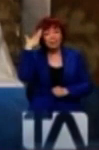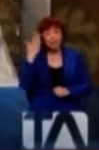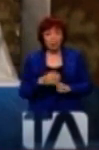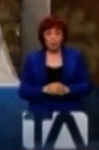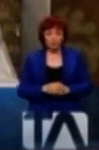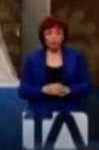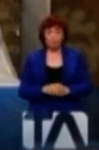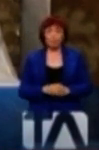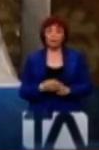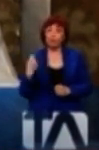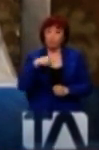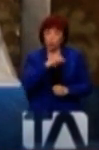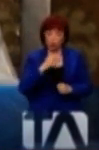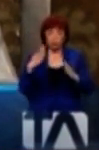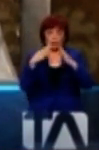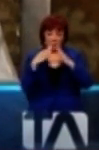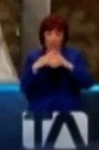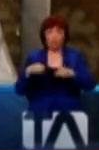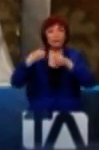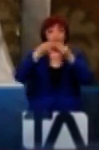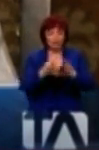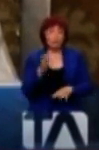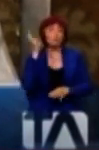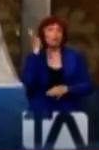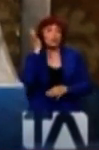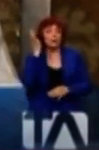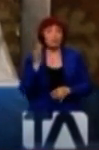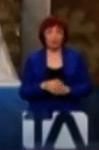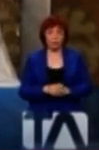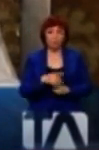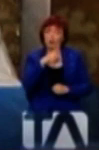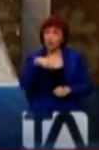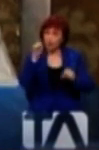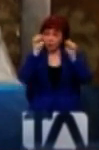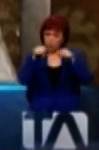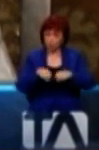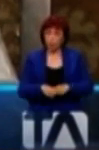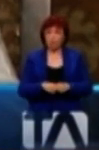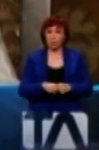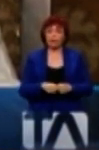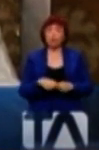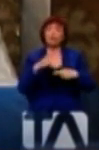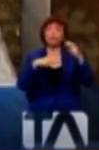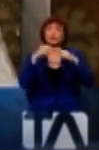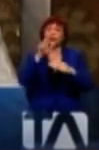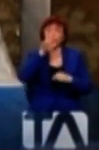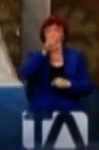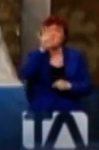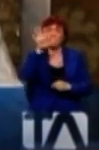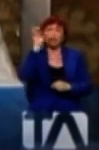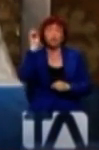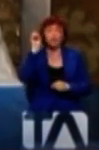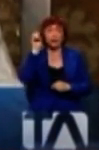ser entregada a las mujeres para que ellas se empoderen. Se van a hacer 325 mil